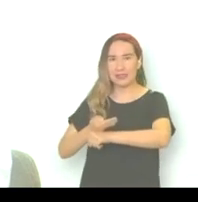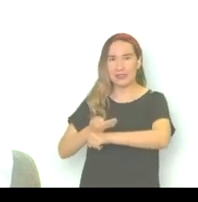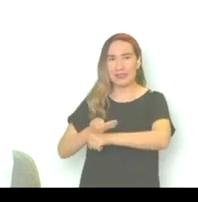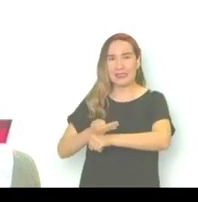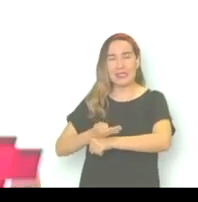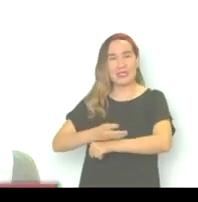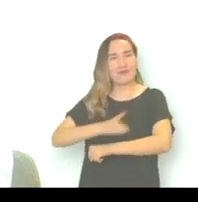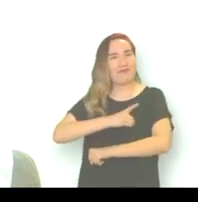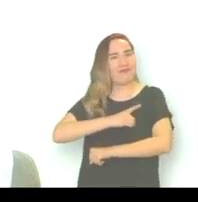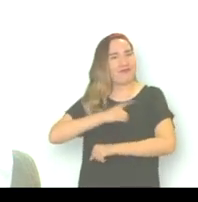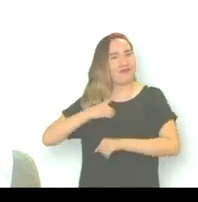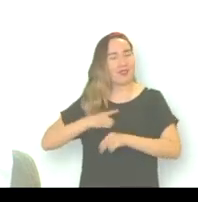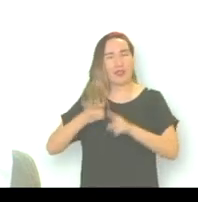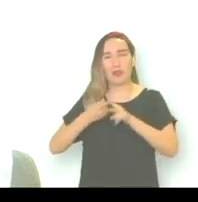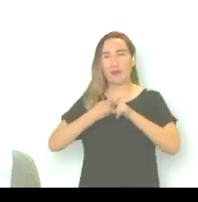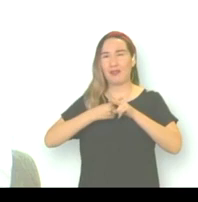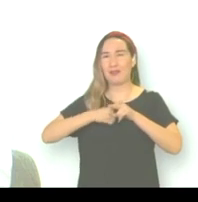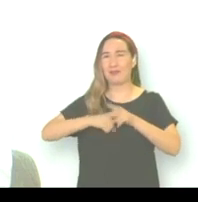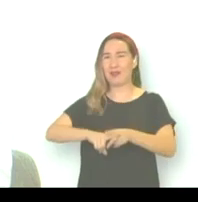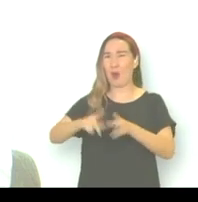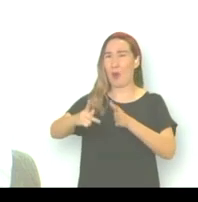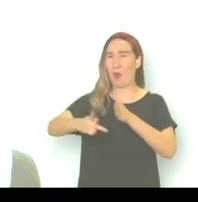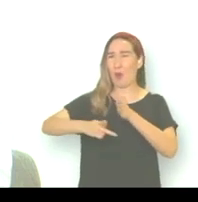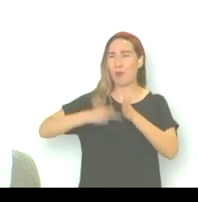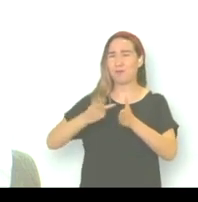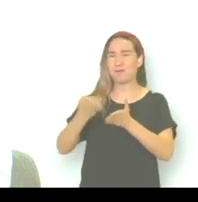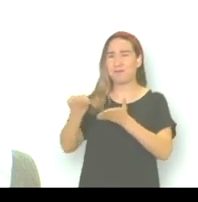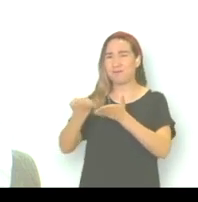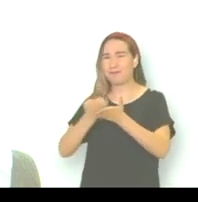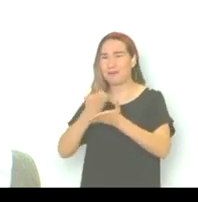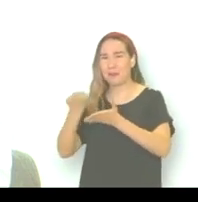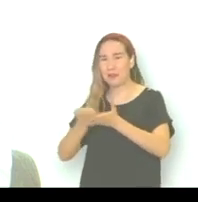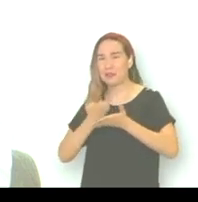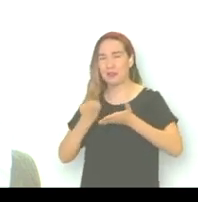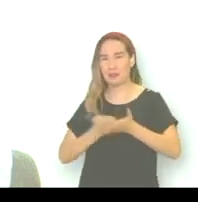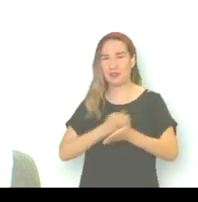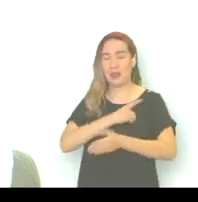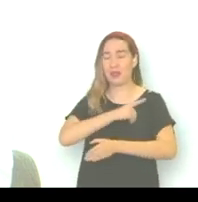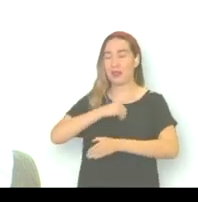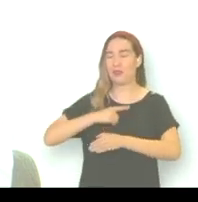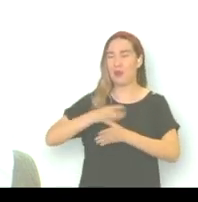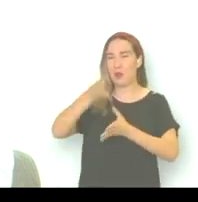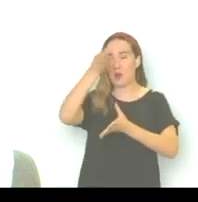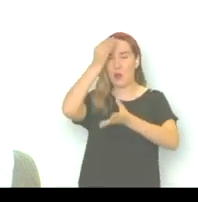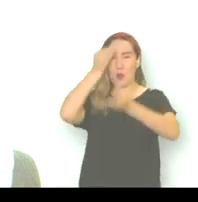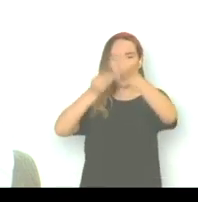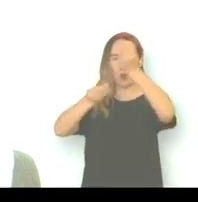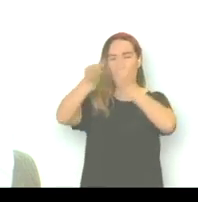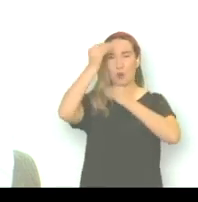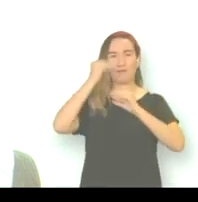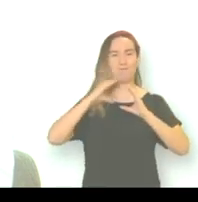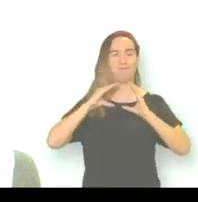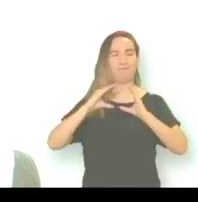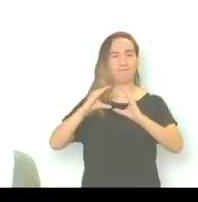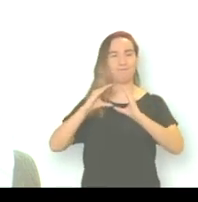empezar a reactivar esta economía y que tenemos que aprender a cuidarnos,